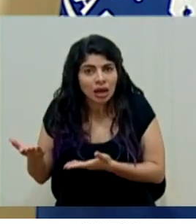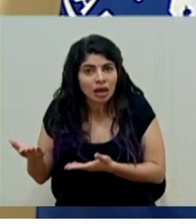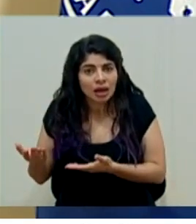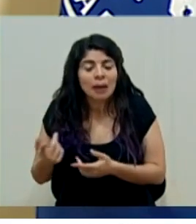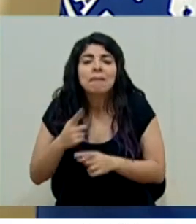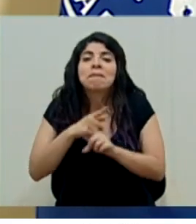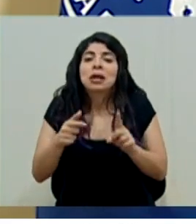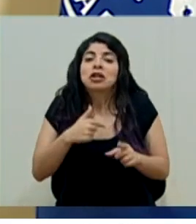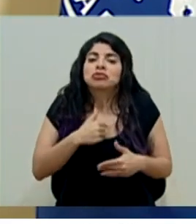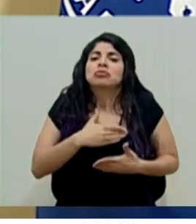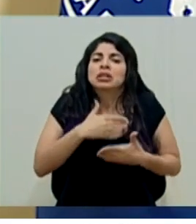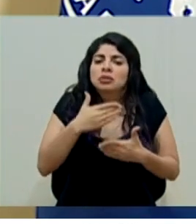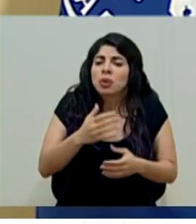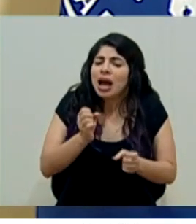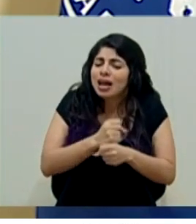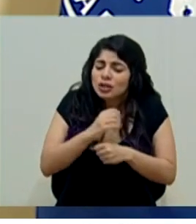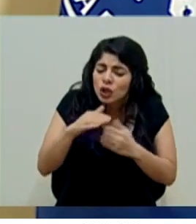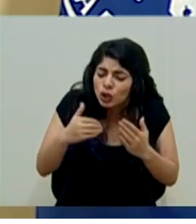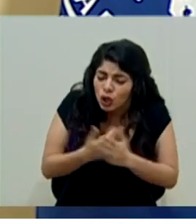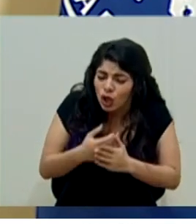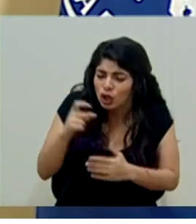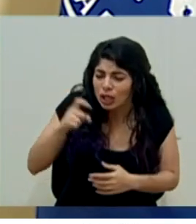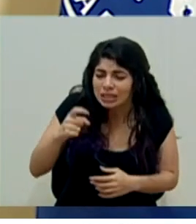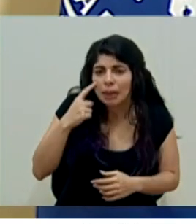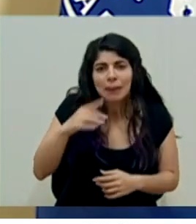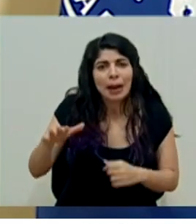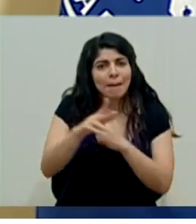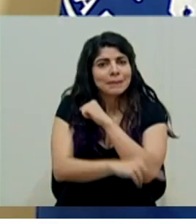Pero sí estoy dispuesto a hacer lo necesario para que el país no sufra.